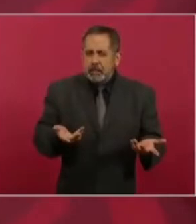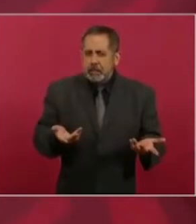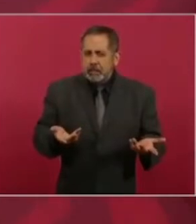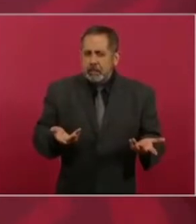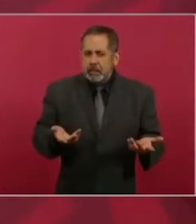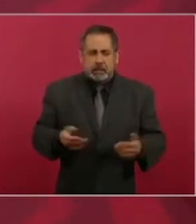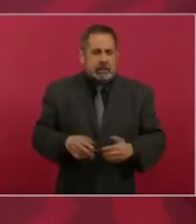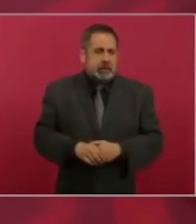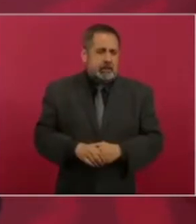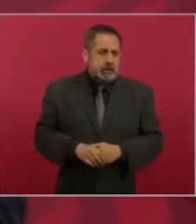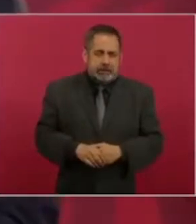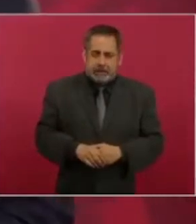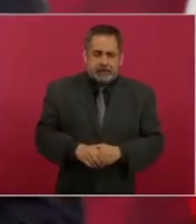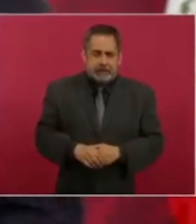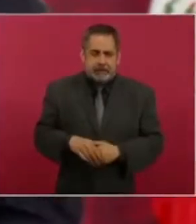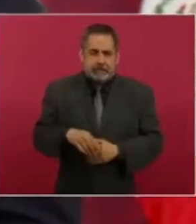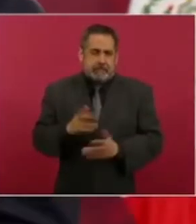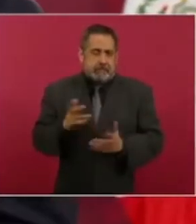Y claro que ellos